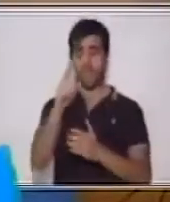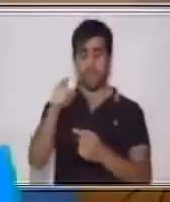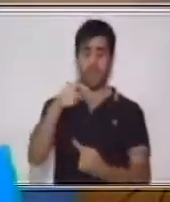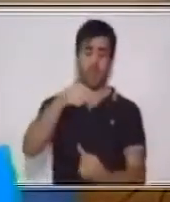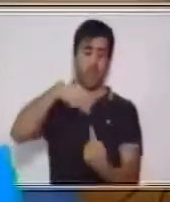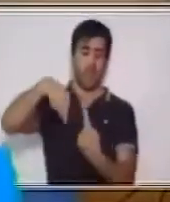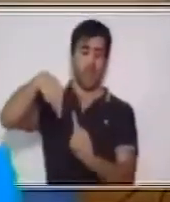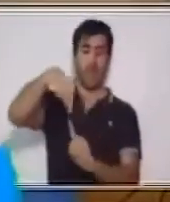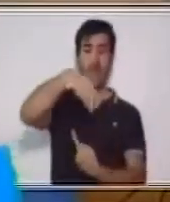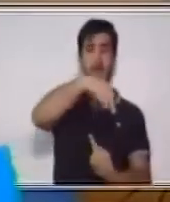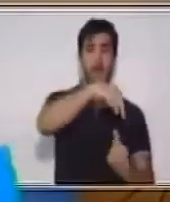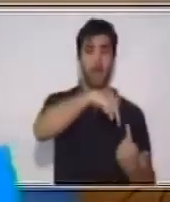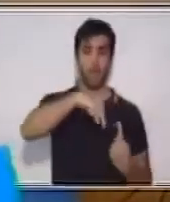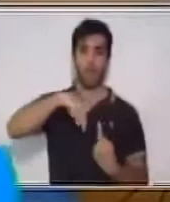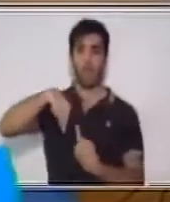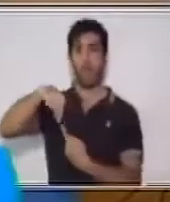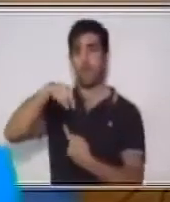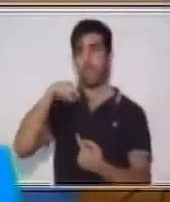gira,